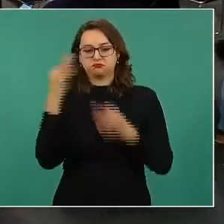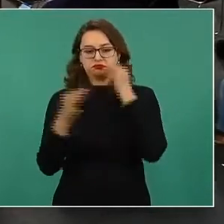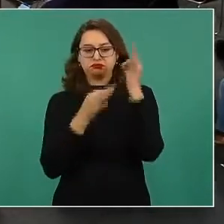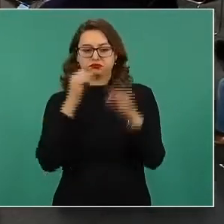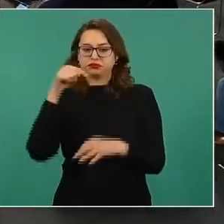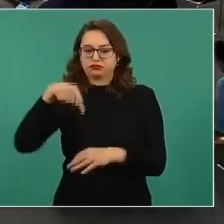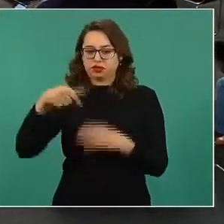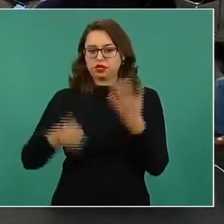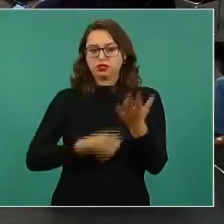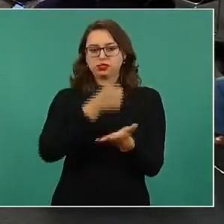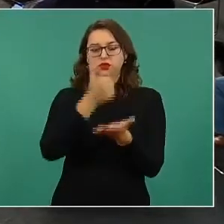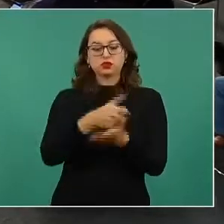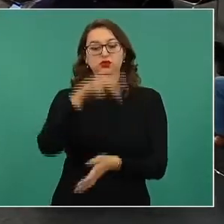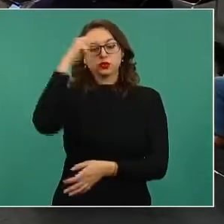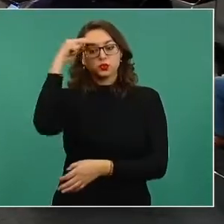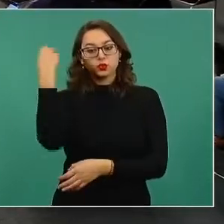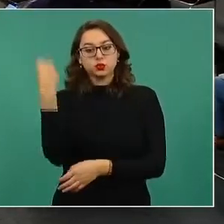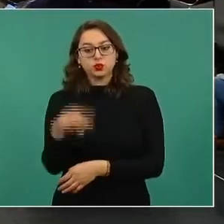para empezar,